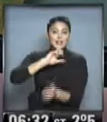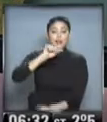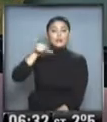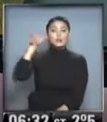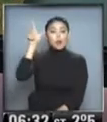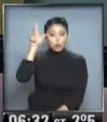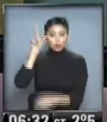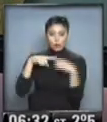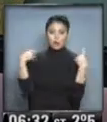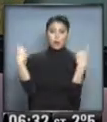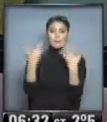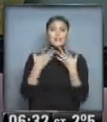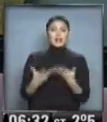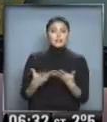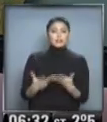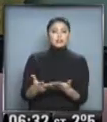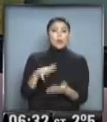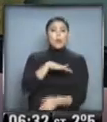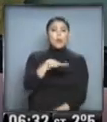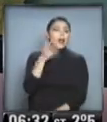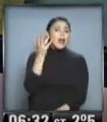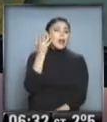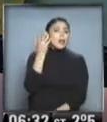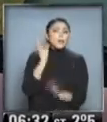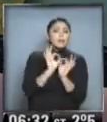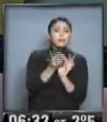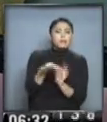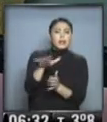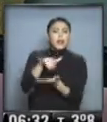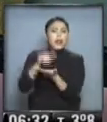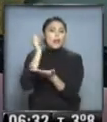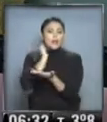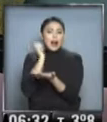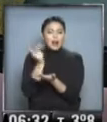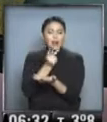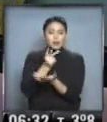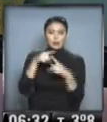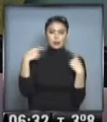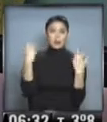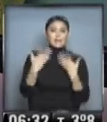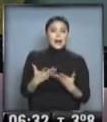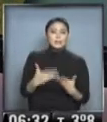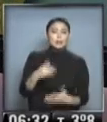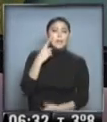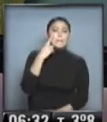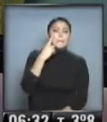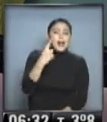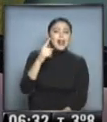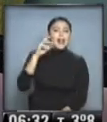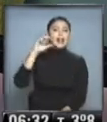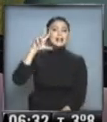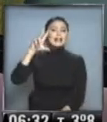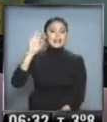presión atmosférica en San Fernando Aeroparque está superando los 1.030